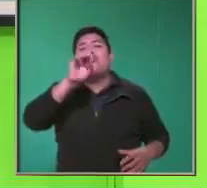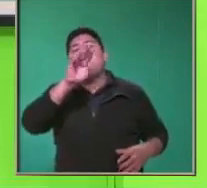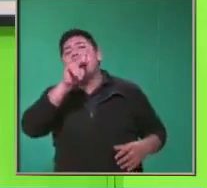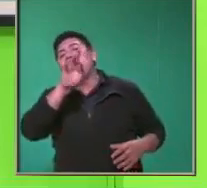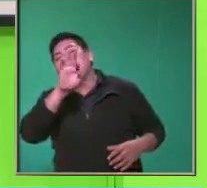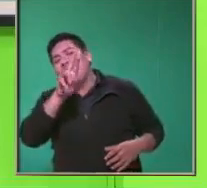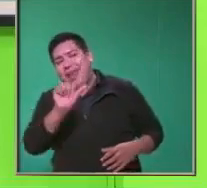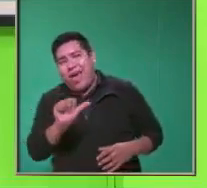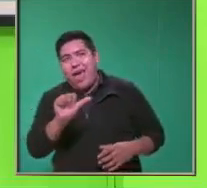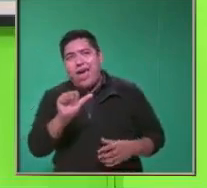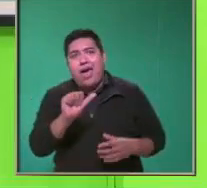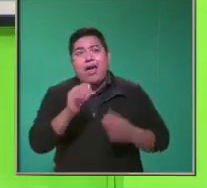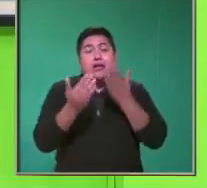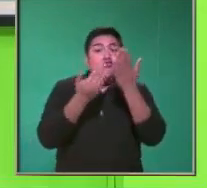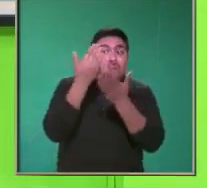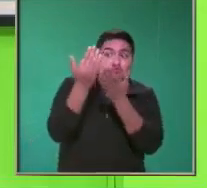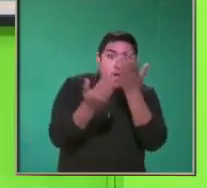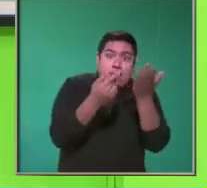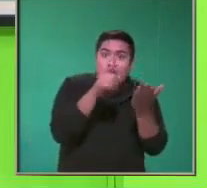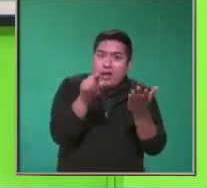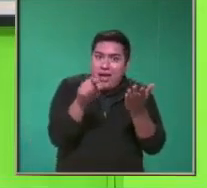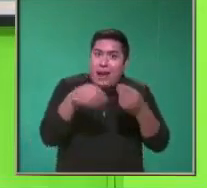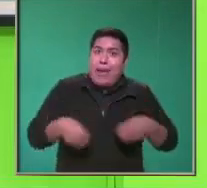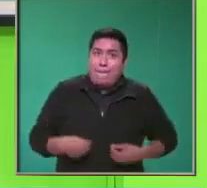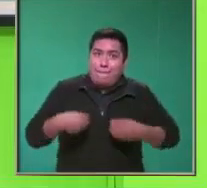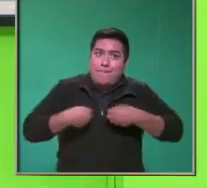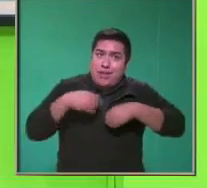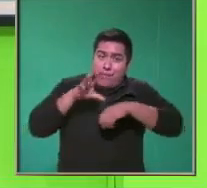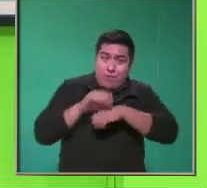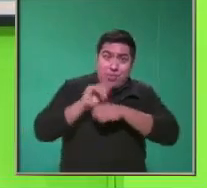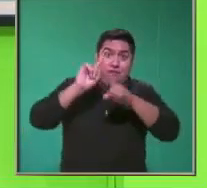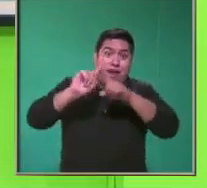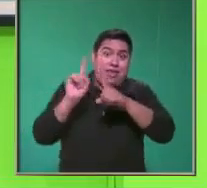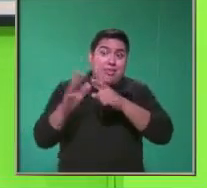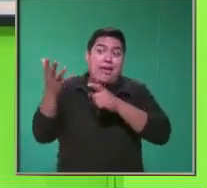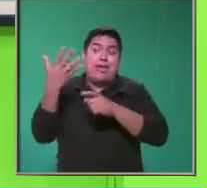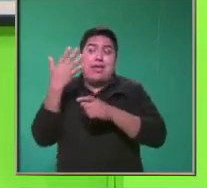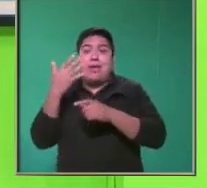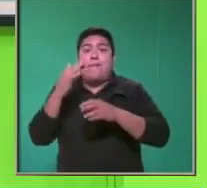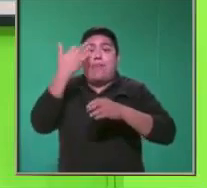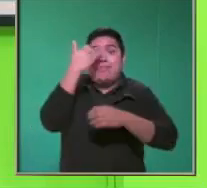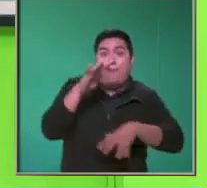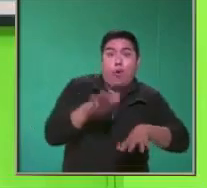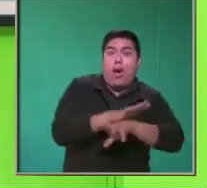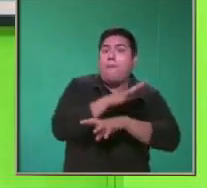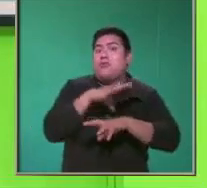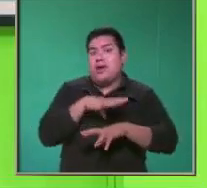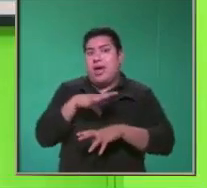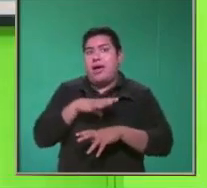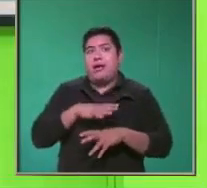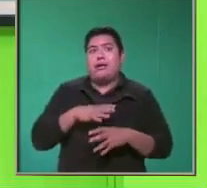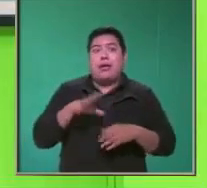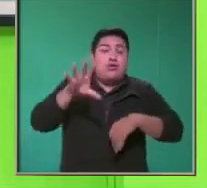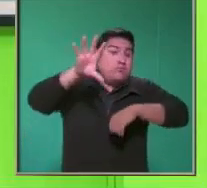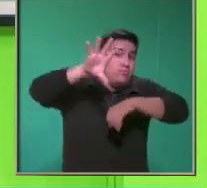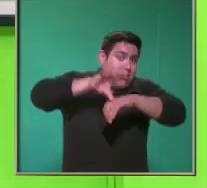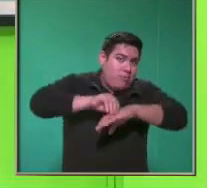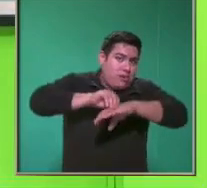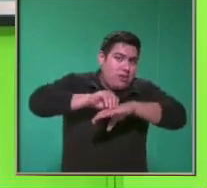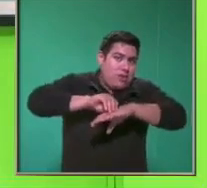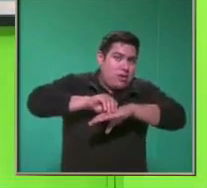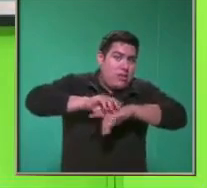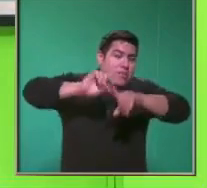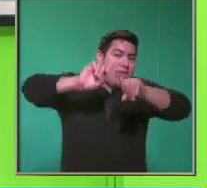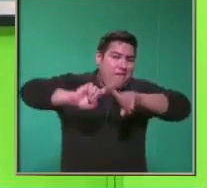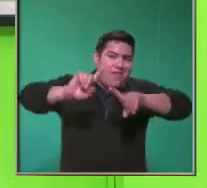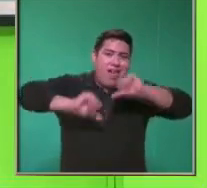que el resto, porque en ella se dan fenómenos meteorológicos y condiciones atmosféricas que nos permiten